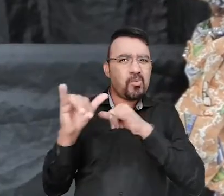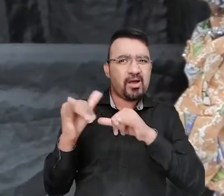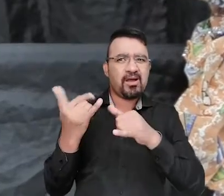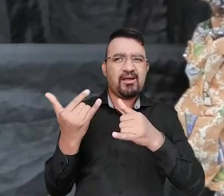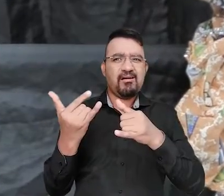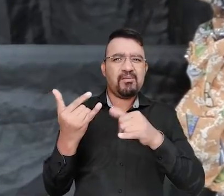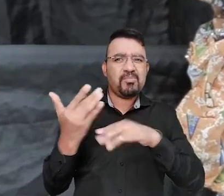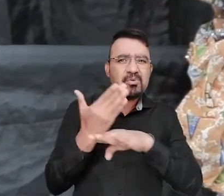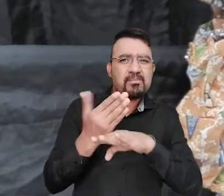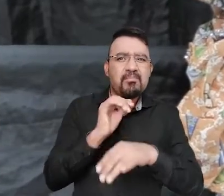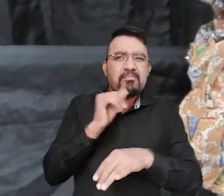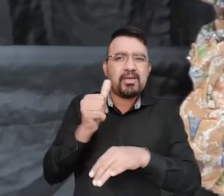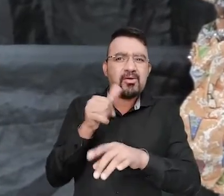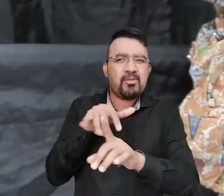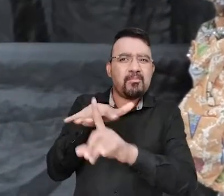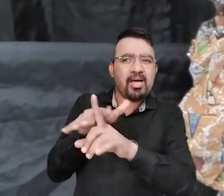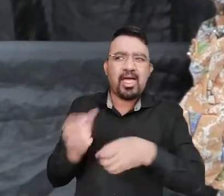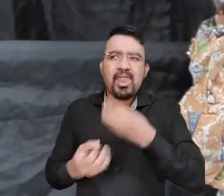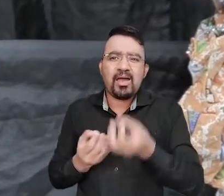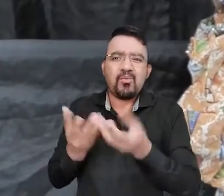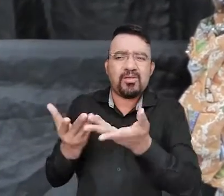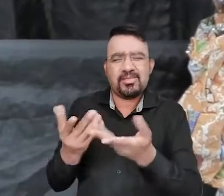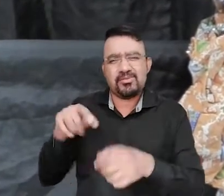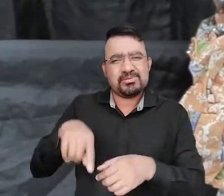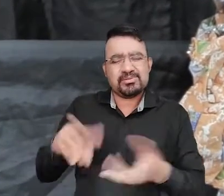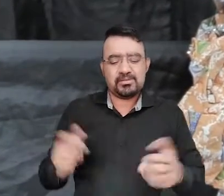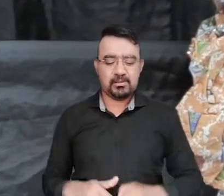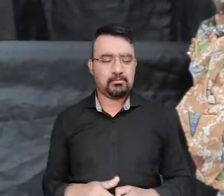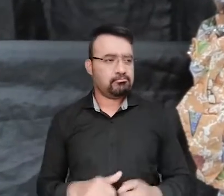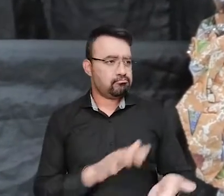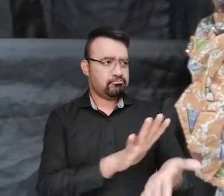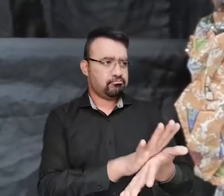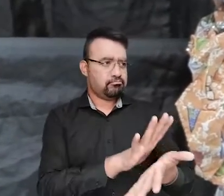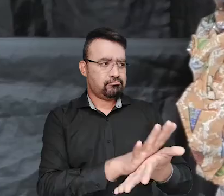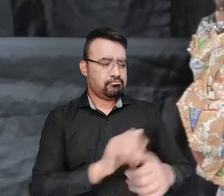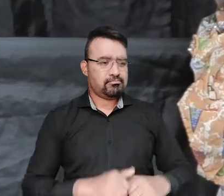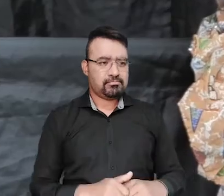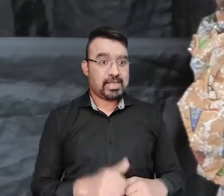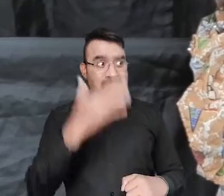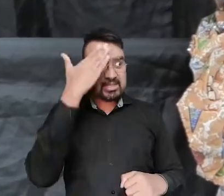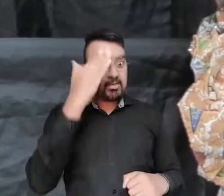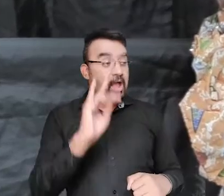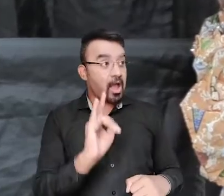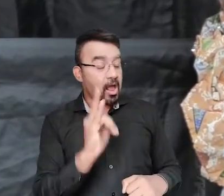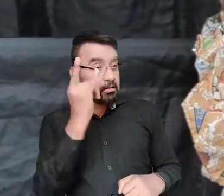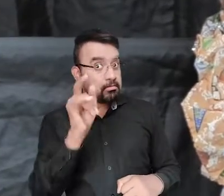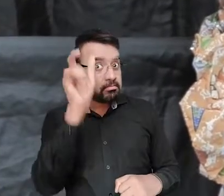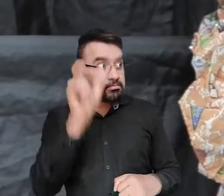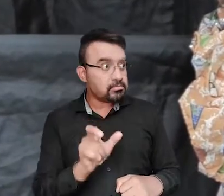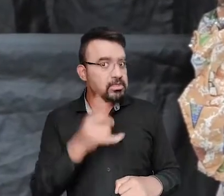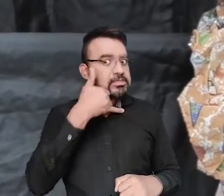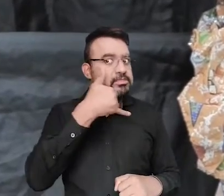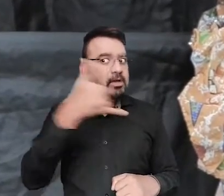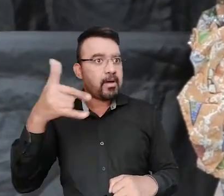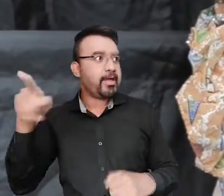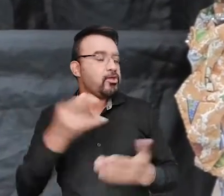míos. ¡Ay, Juanito! Recuerda que tenemos una línea de atención en salud